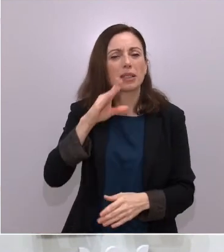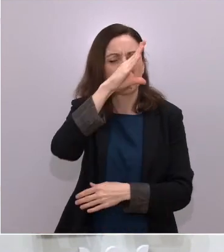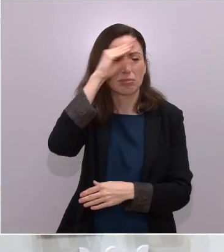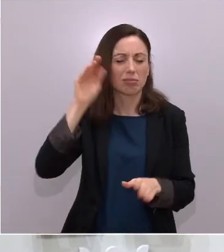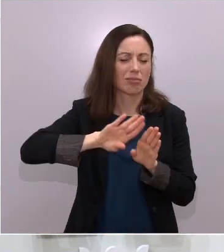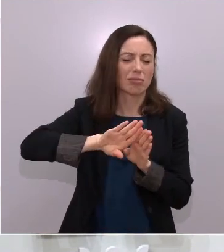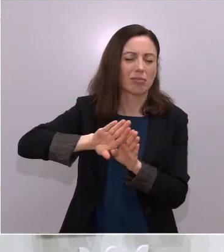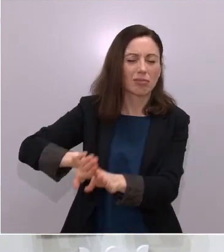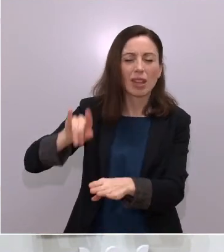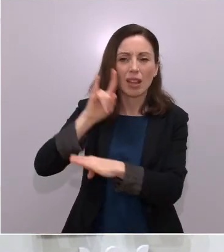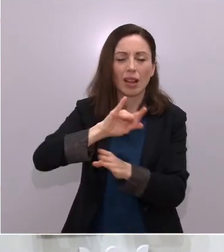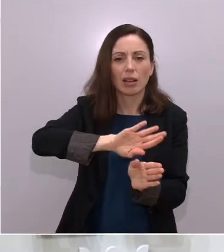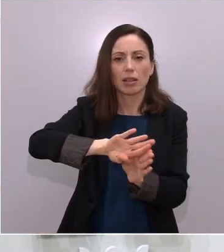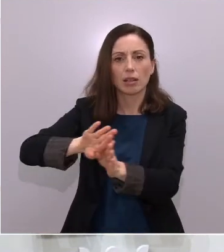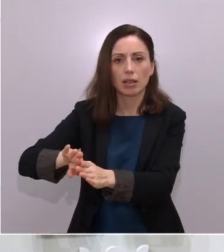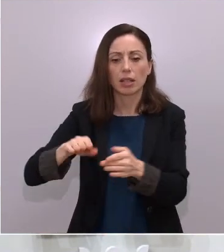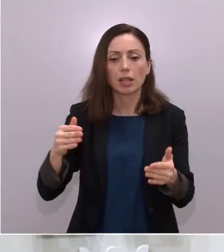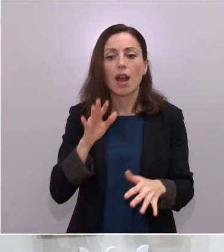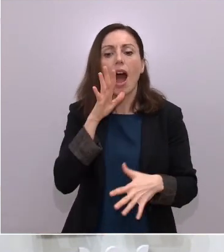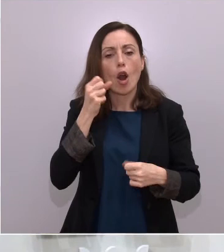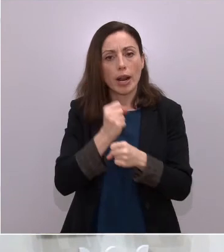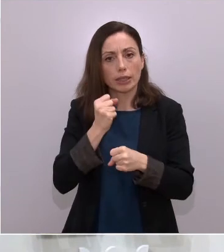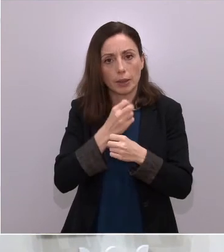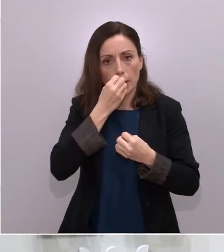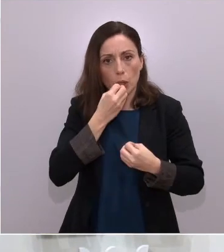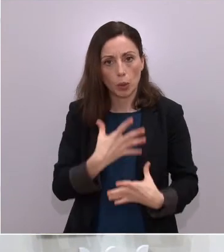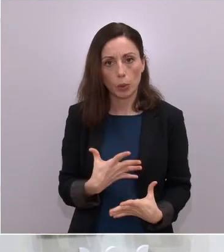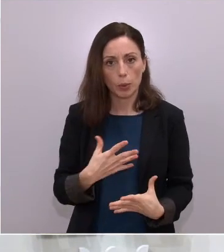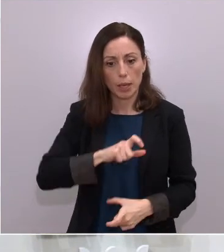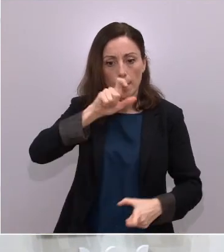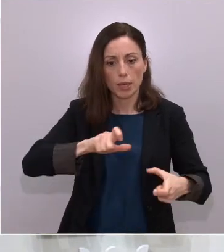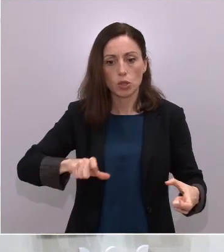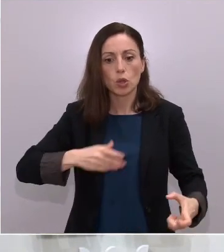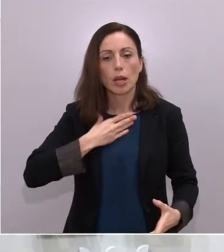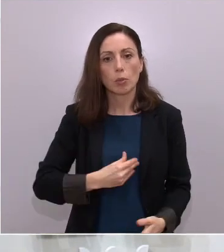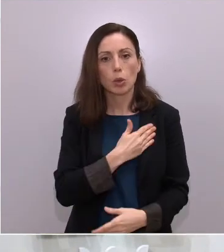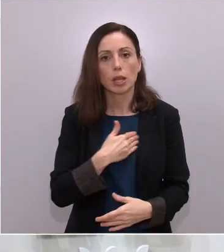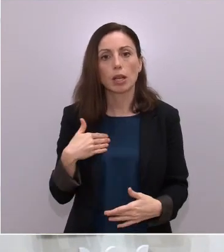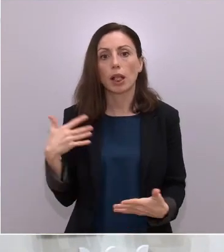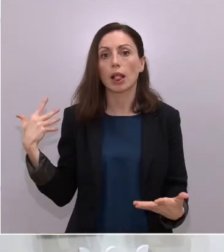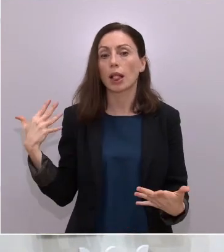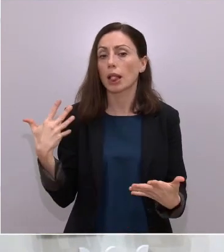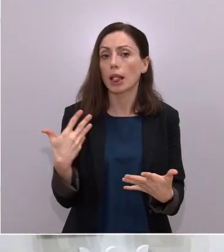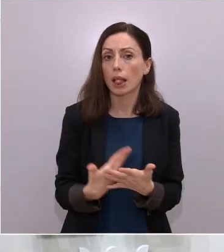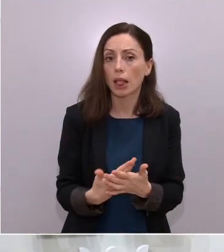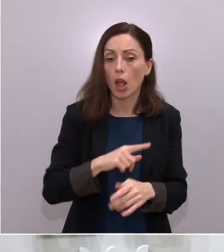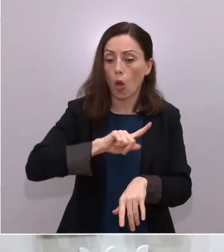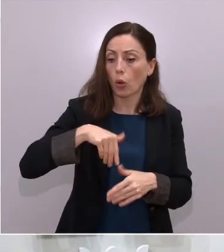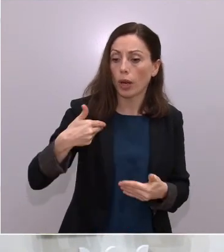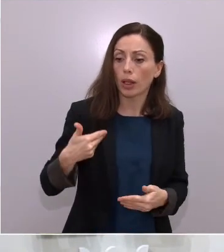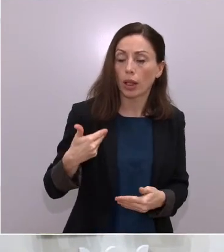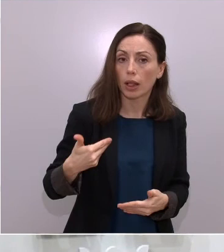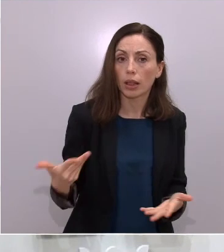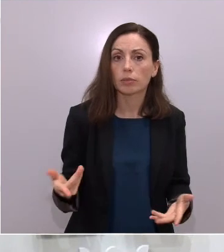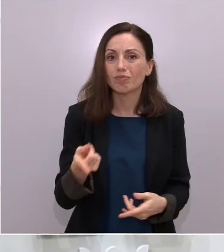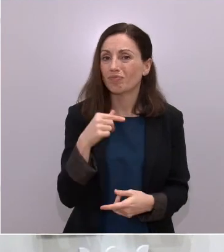los engaños y por favor estén a la altura de lo que exige el 1,5 millones de murcianos. Durante los últimos días, durante las últimas horas, no